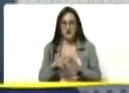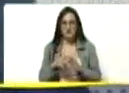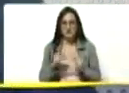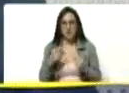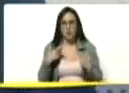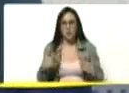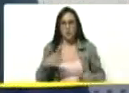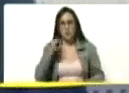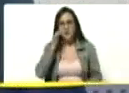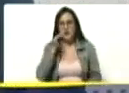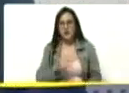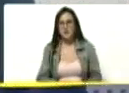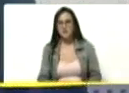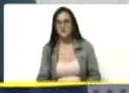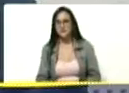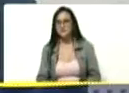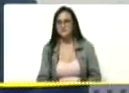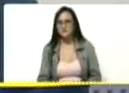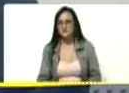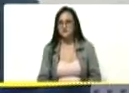humano.